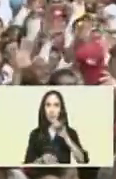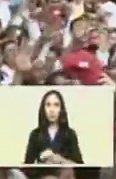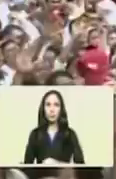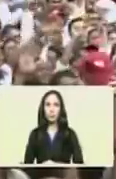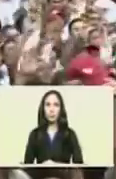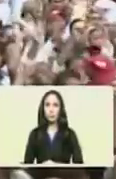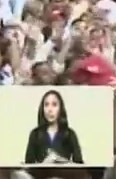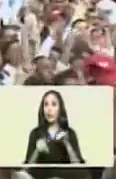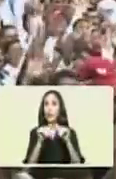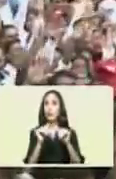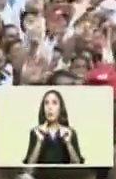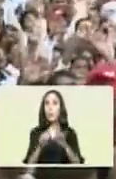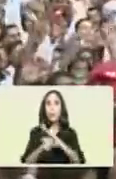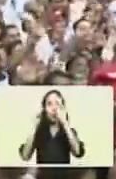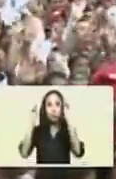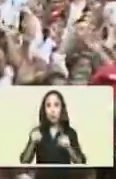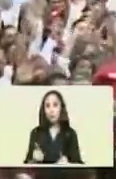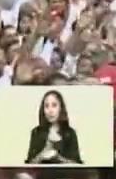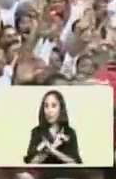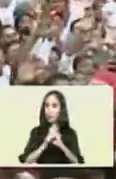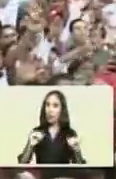aquí estamos decidiendo